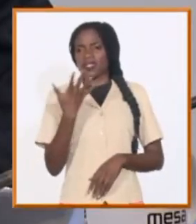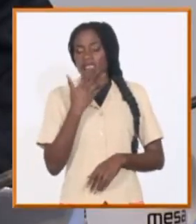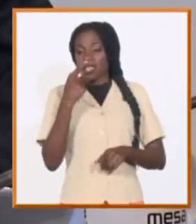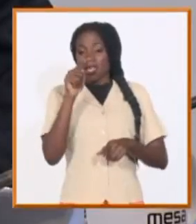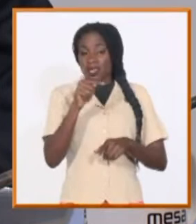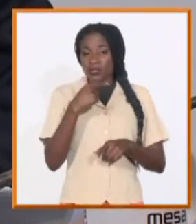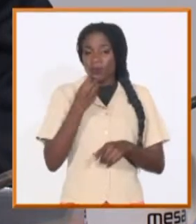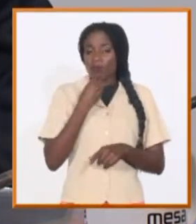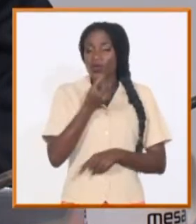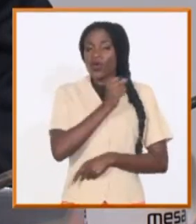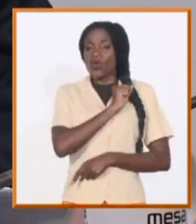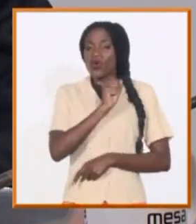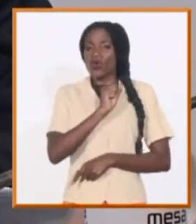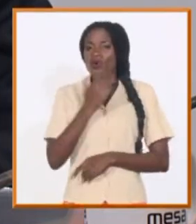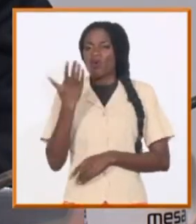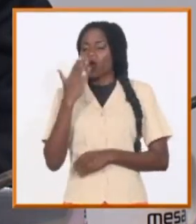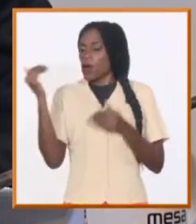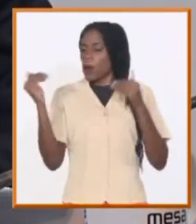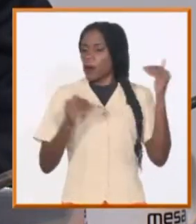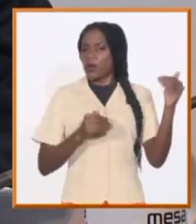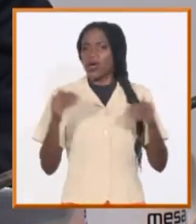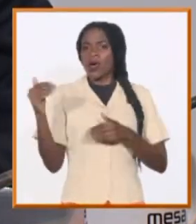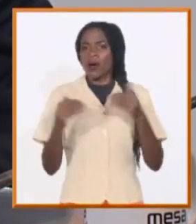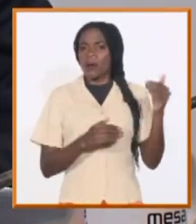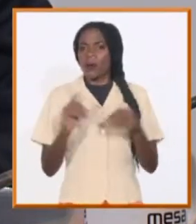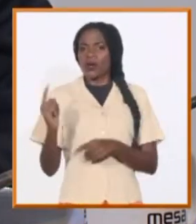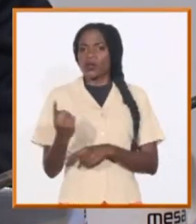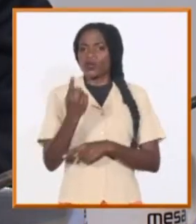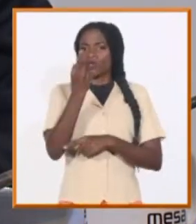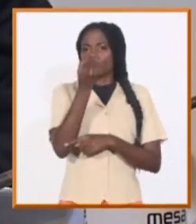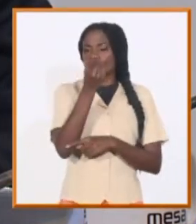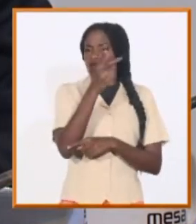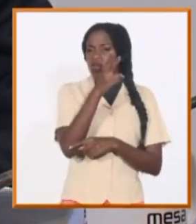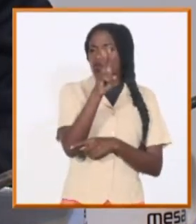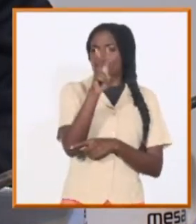consigue con la participación en solamente